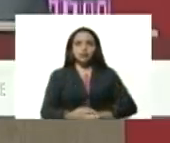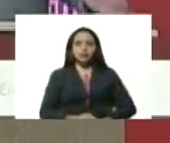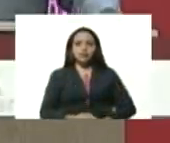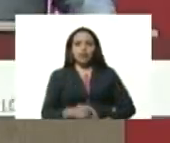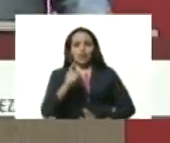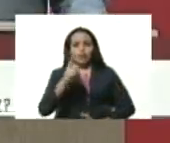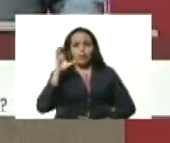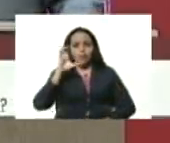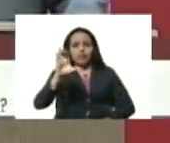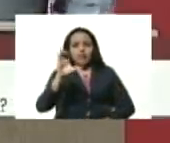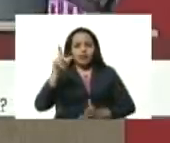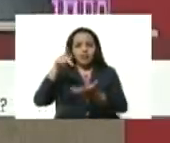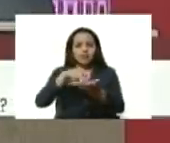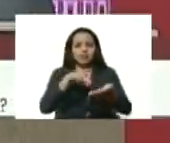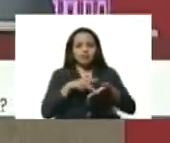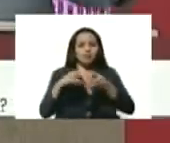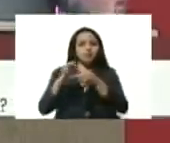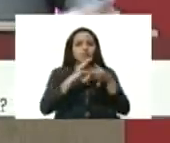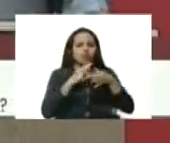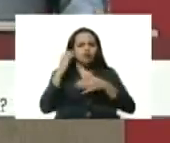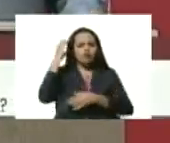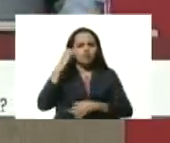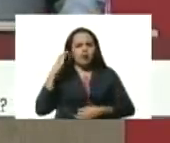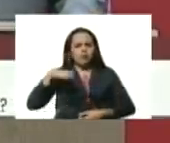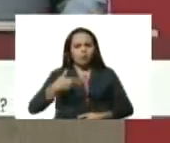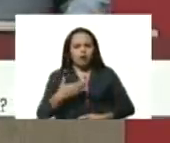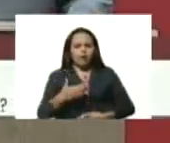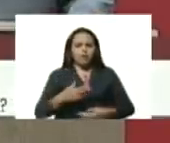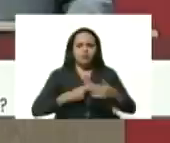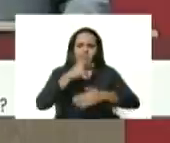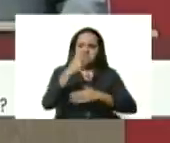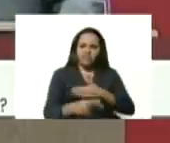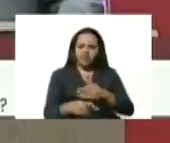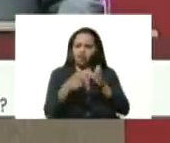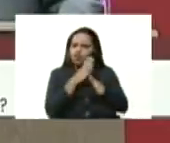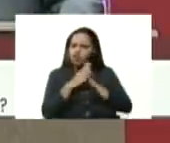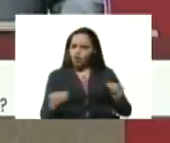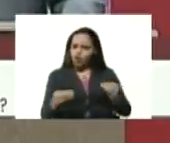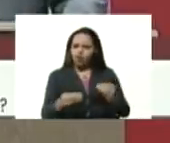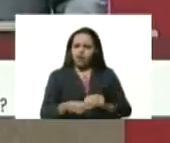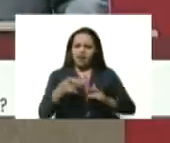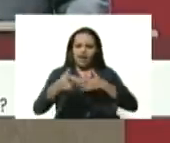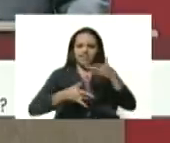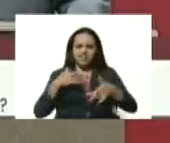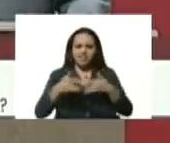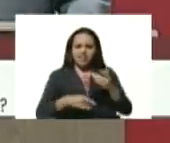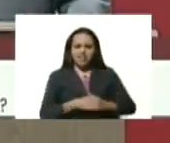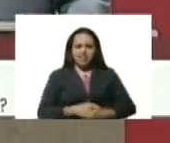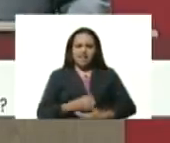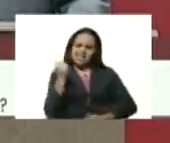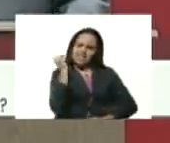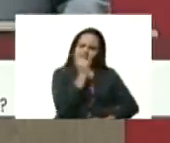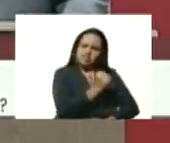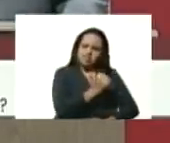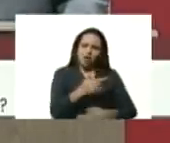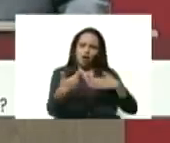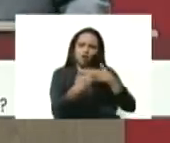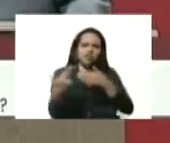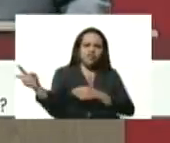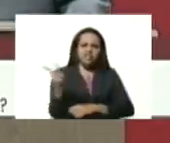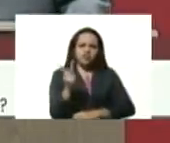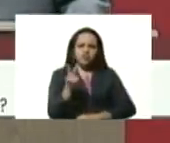país miembro de la Unión Europea se planifiquen todas estas acciones criminales contra